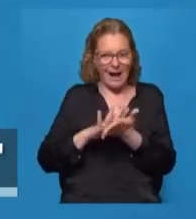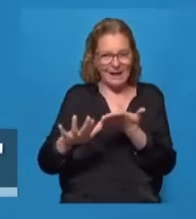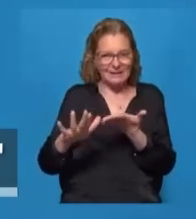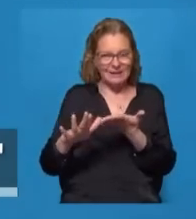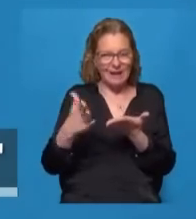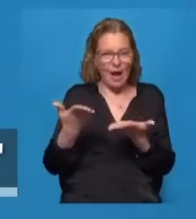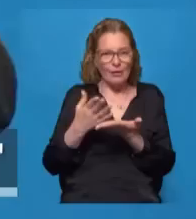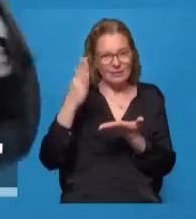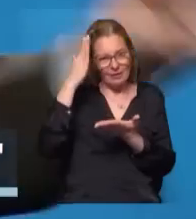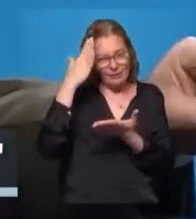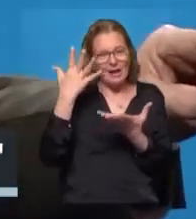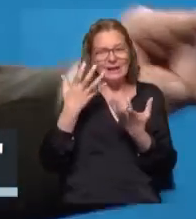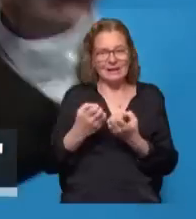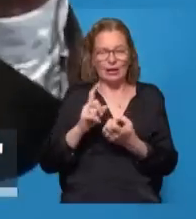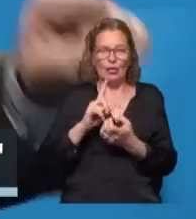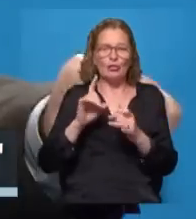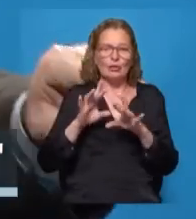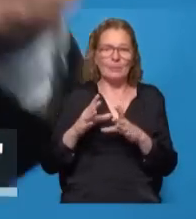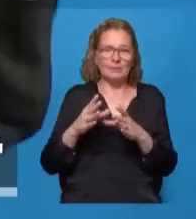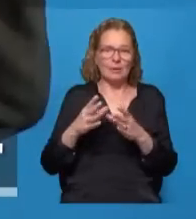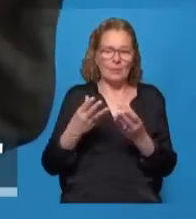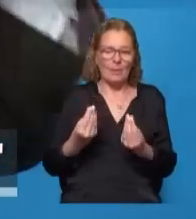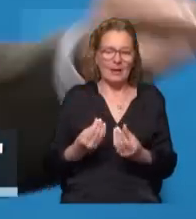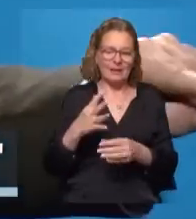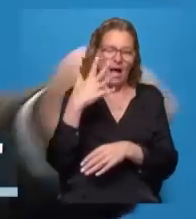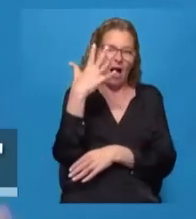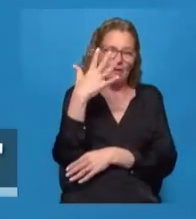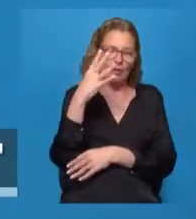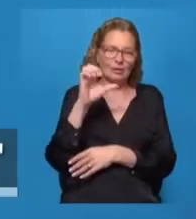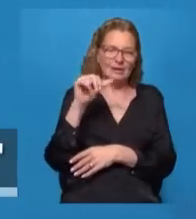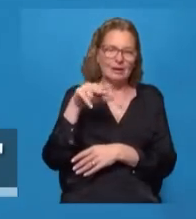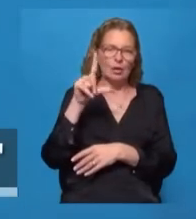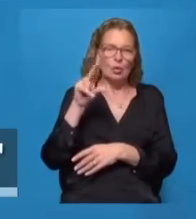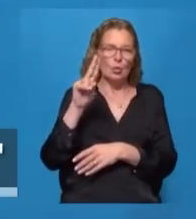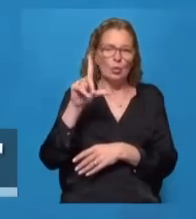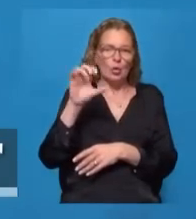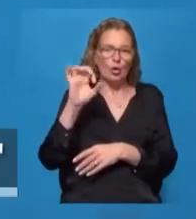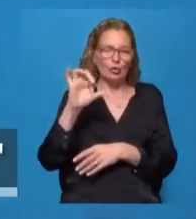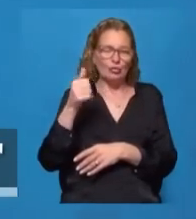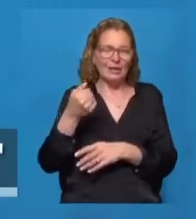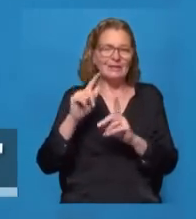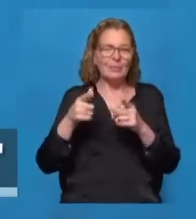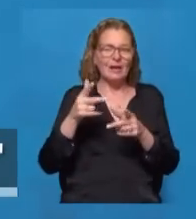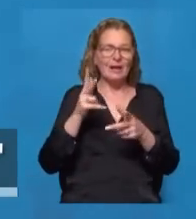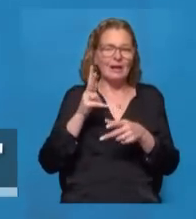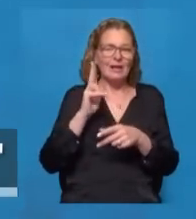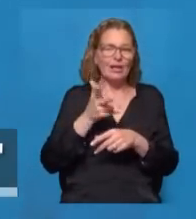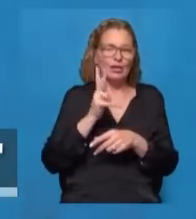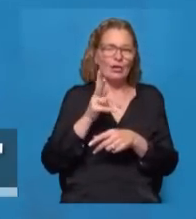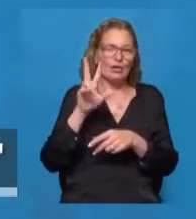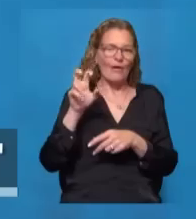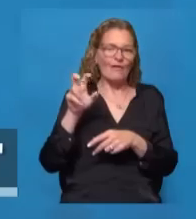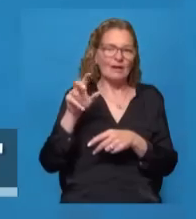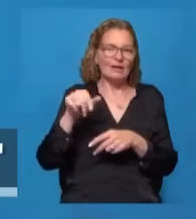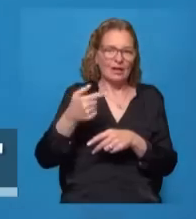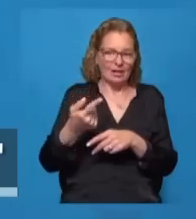ahora sabemos que la quiere no solo para plantar eucaliptus para producir celulosa sino también la quiere para fabricar hidrógeno verde ellos